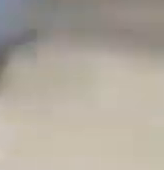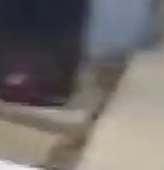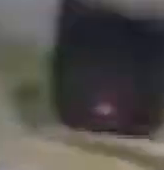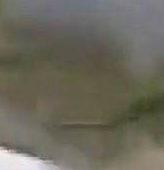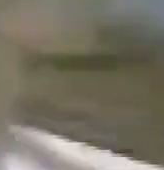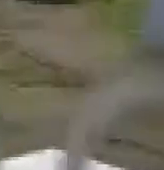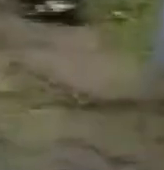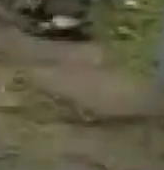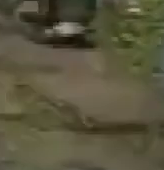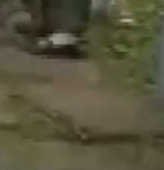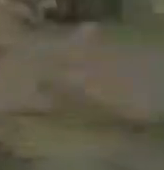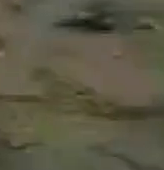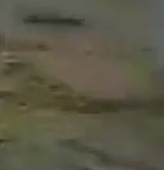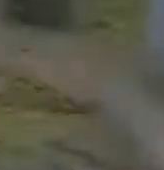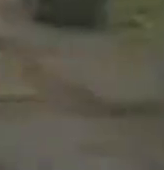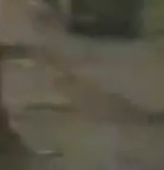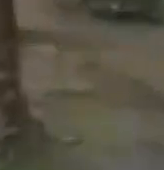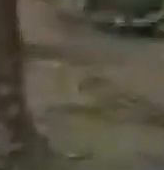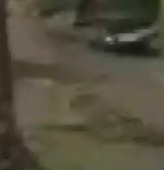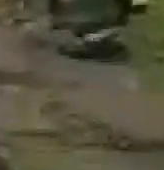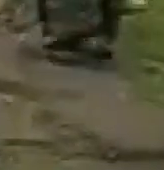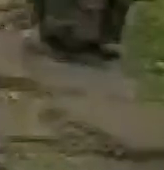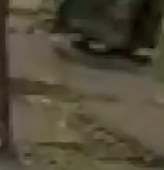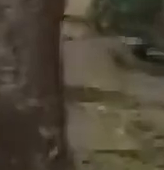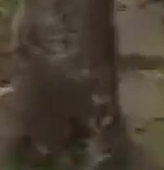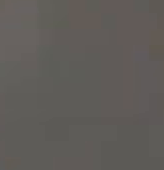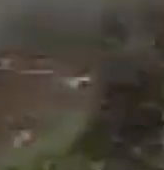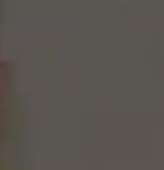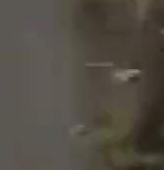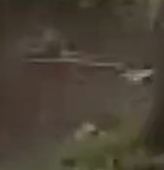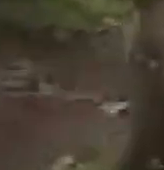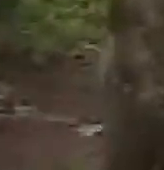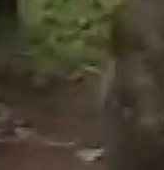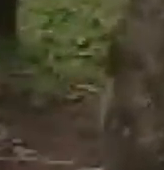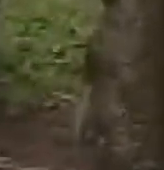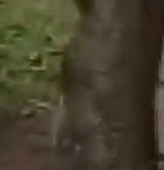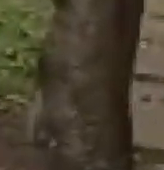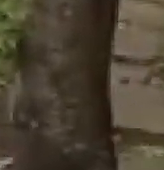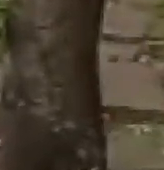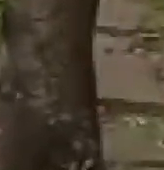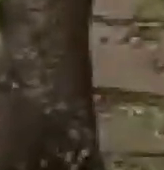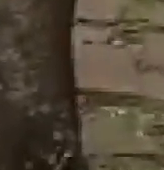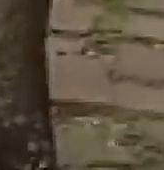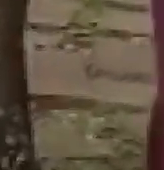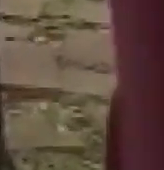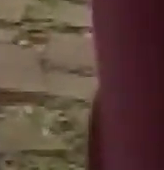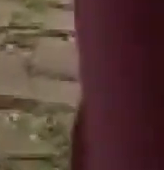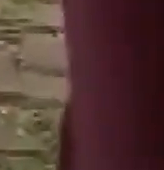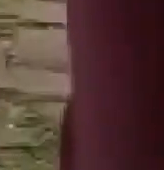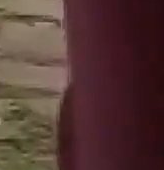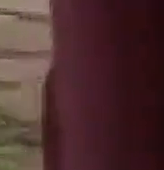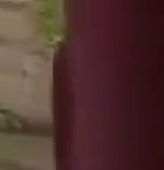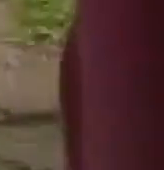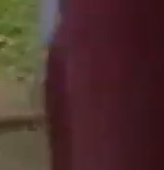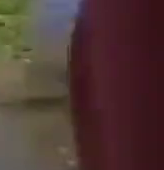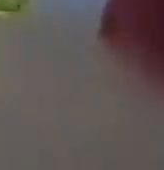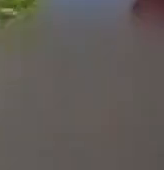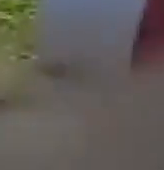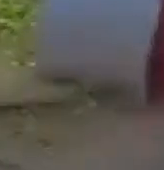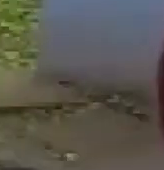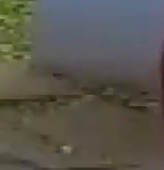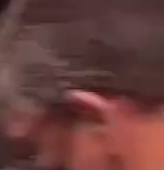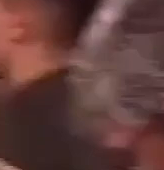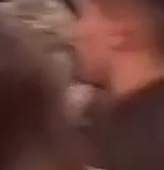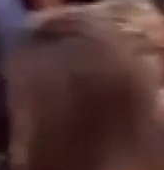algunos jerarcas de la Universidad de Costa Rica vinculados con la rectoría para que al final estos muchachos pudieran tener un auditorio,